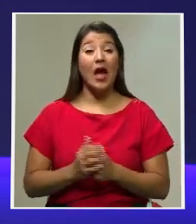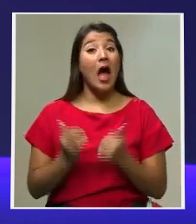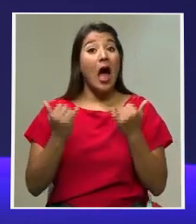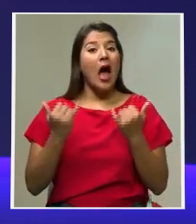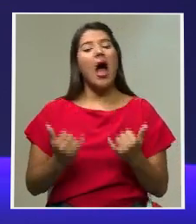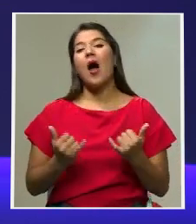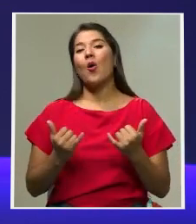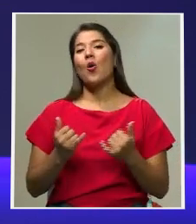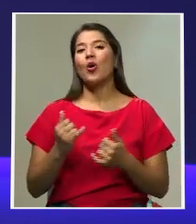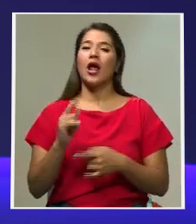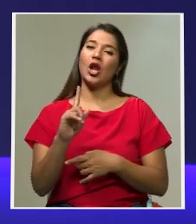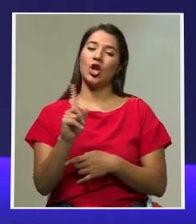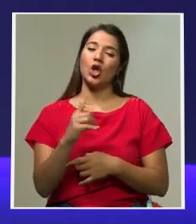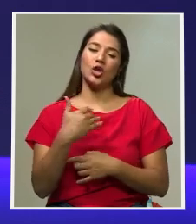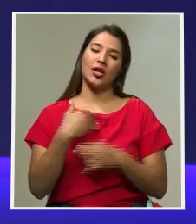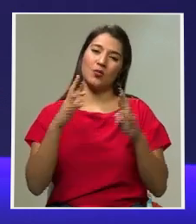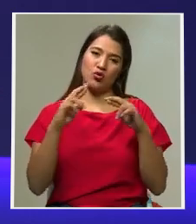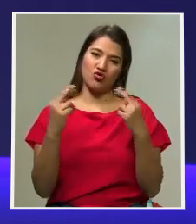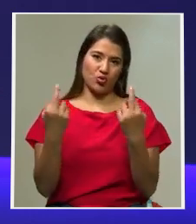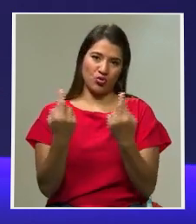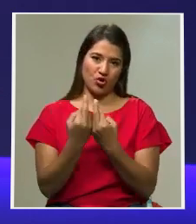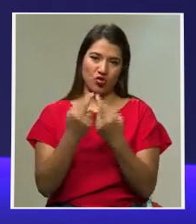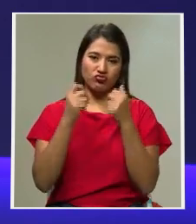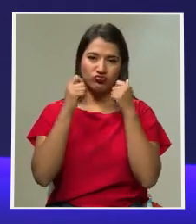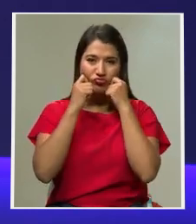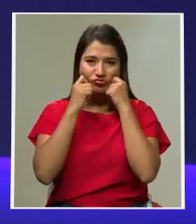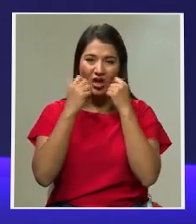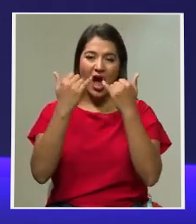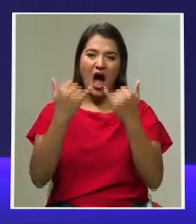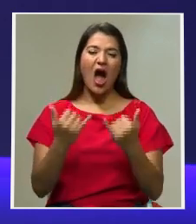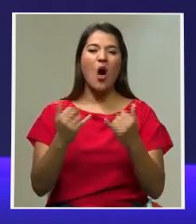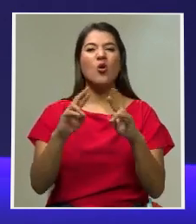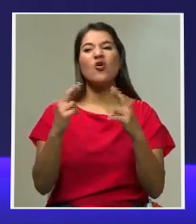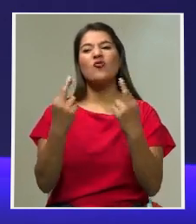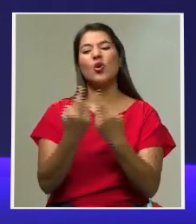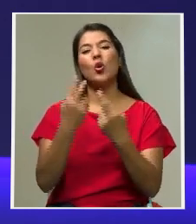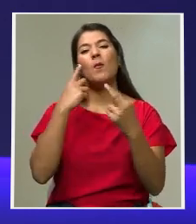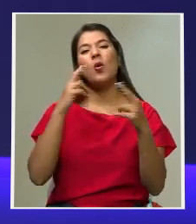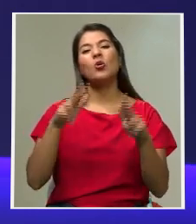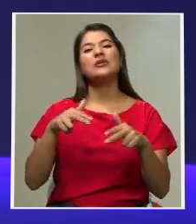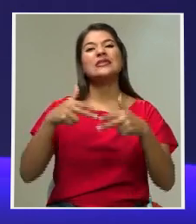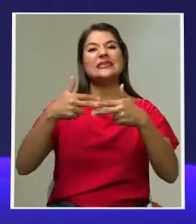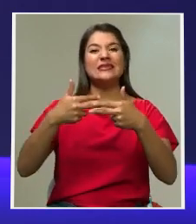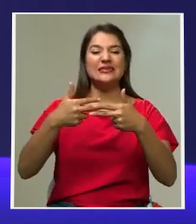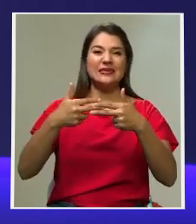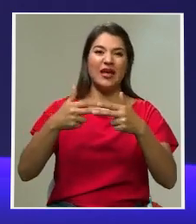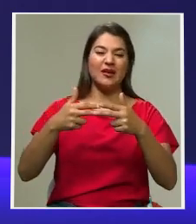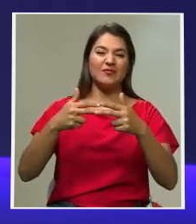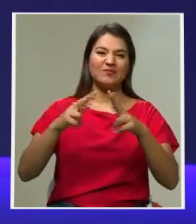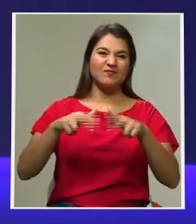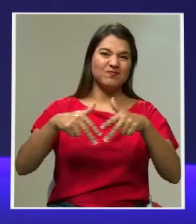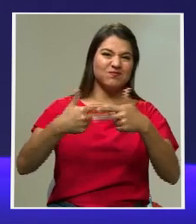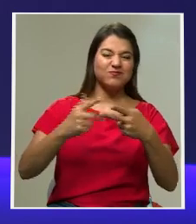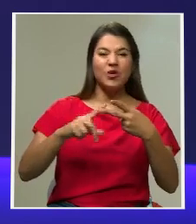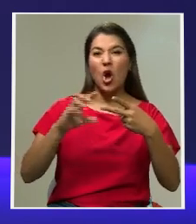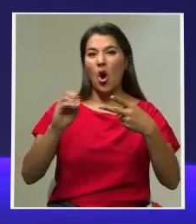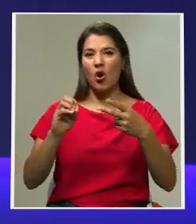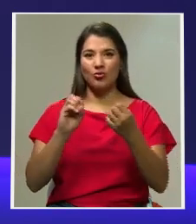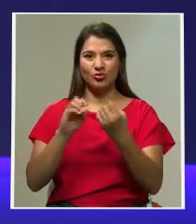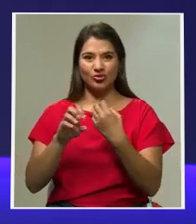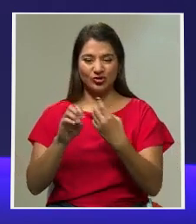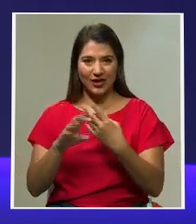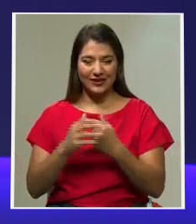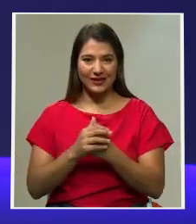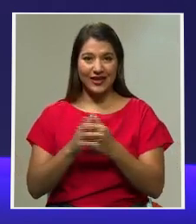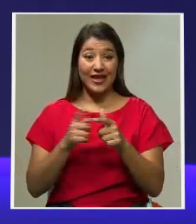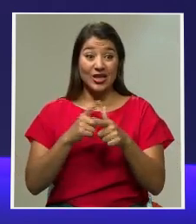nos reunimos físicamente, sino en chats dispersos por todo el mundo y cambiamos el resplandor